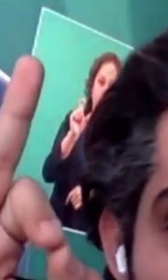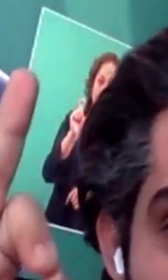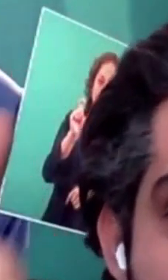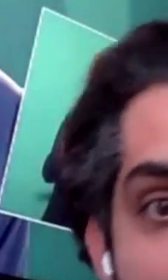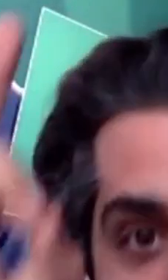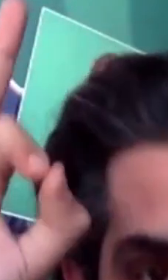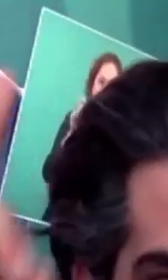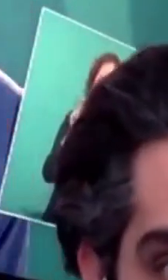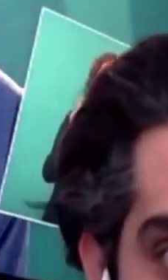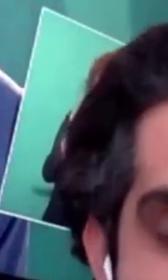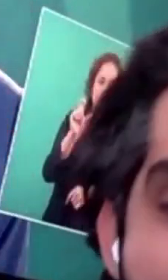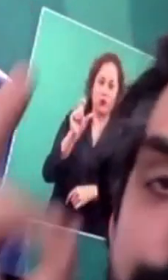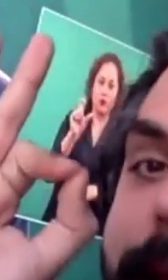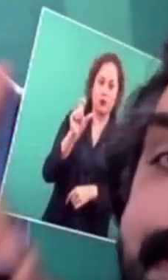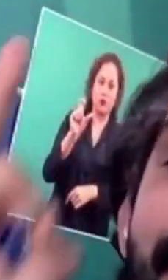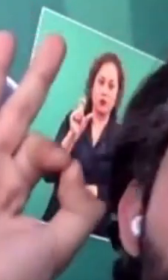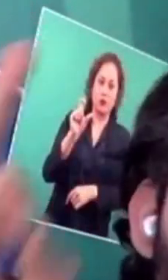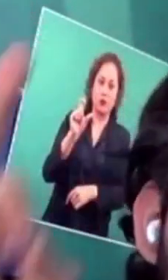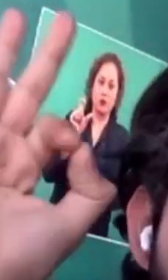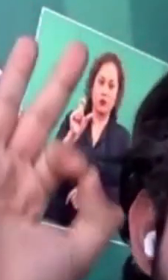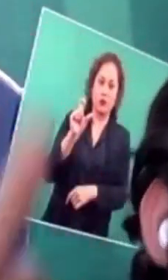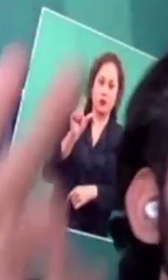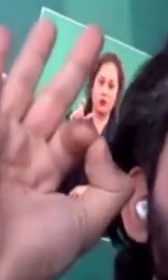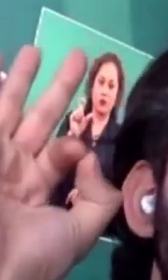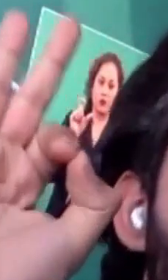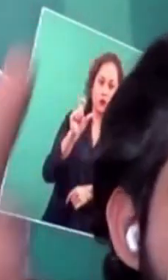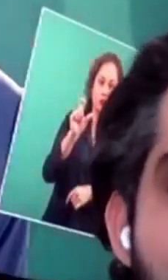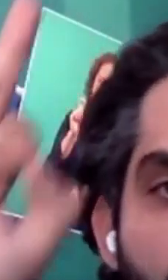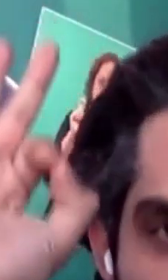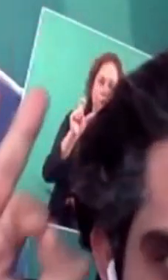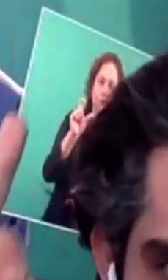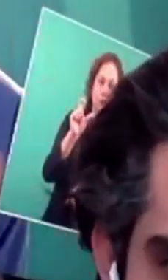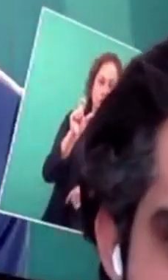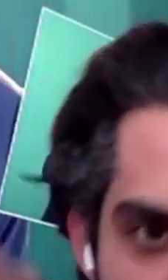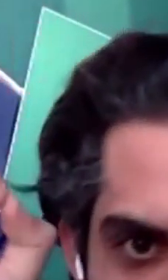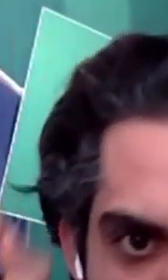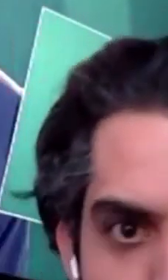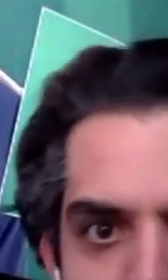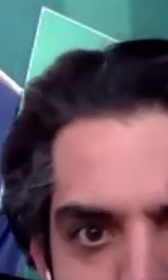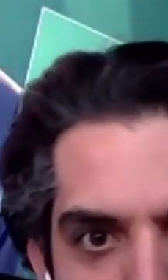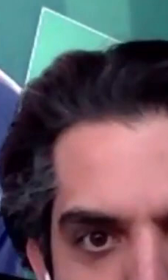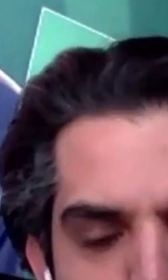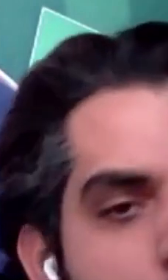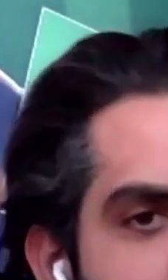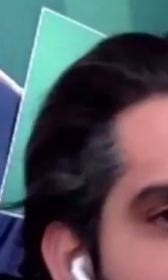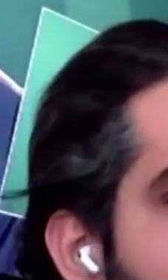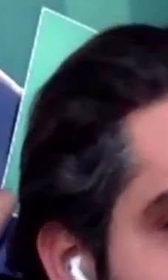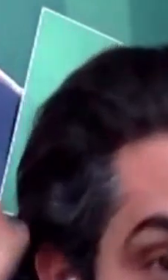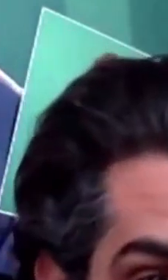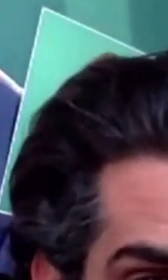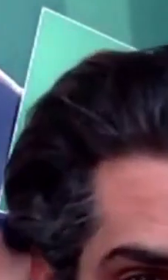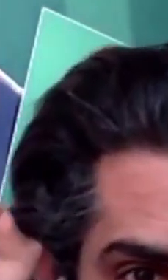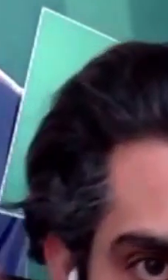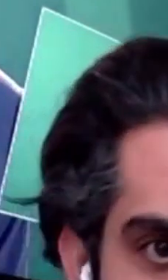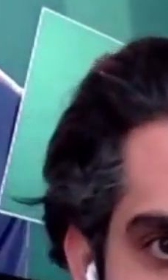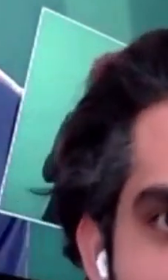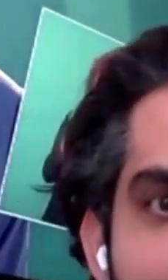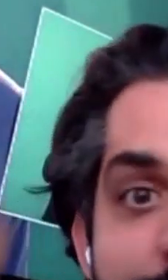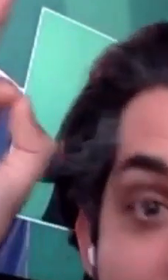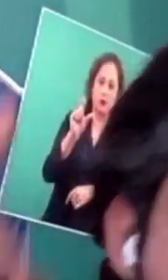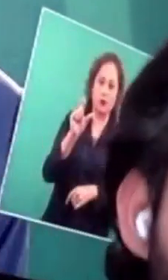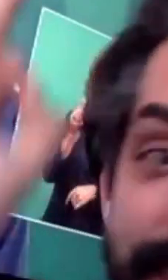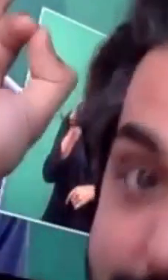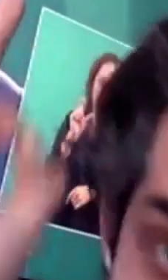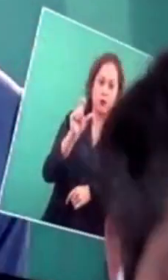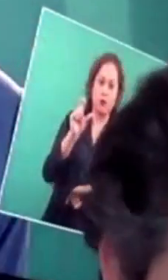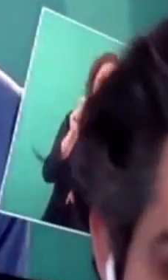Poder Ejecutivo, que llega a partir del voto libre y secreto de los ciudadanos en 2018, tiene todas las facultades